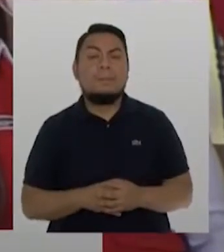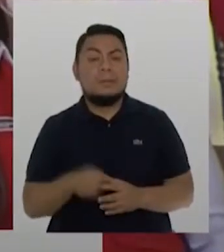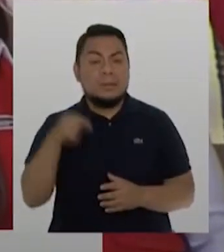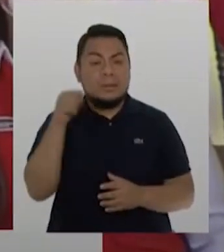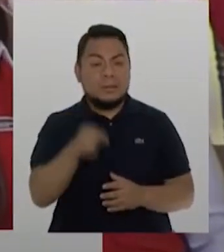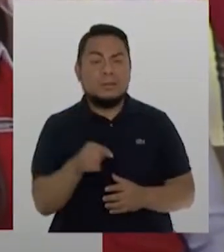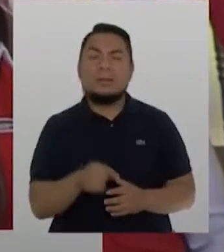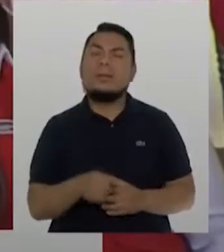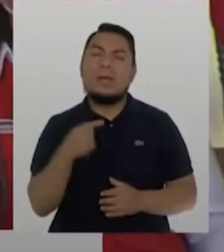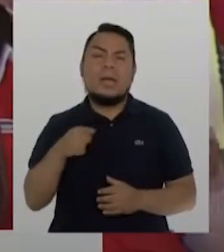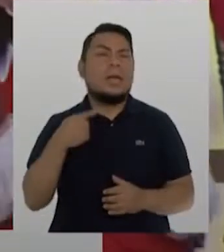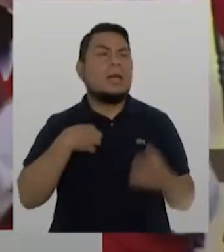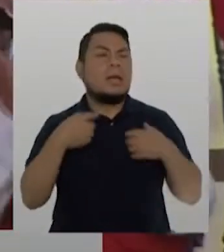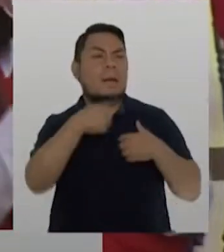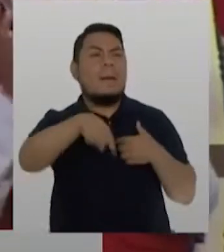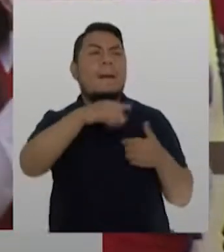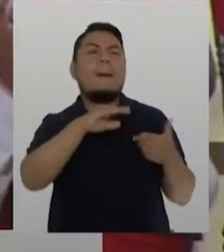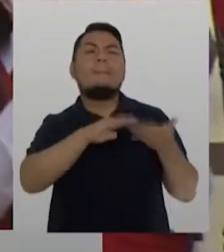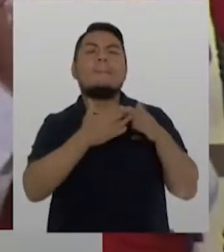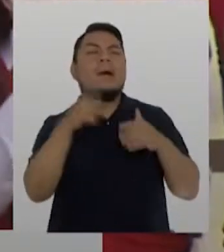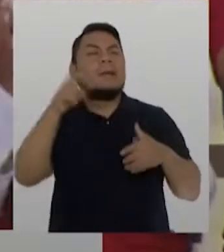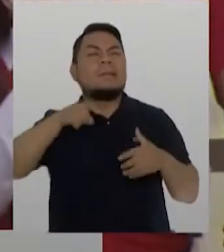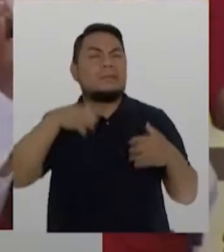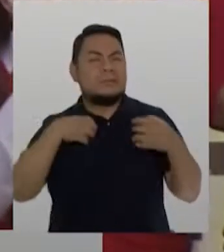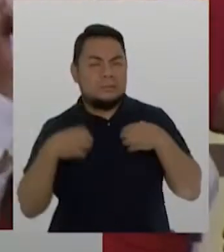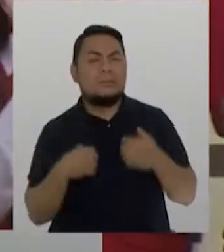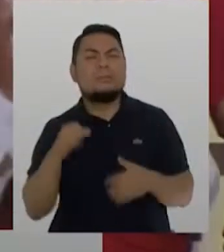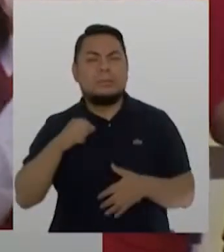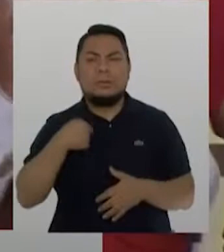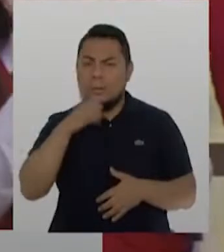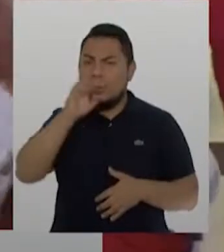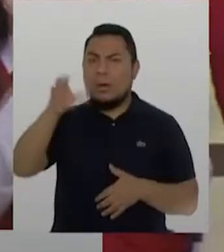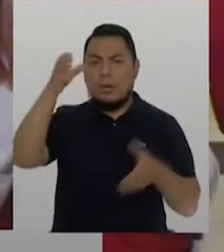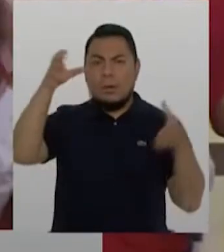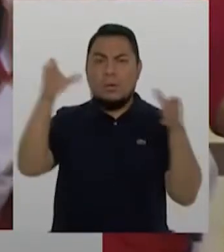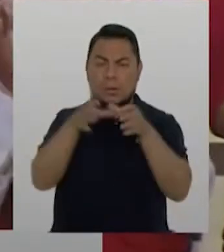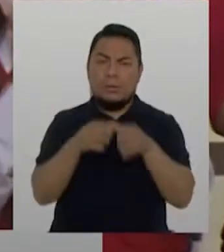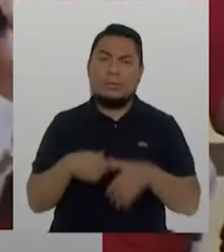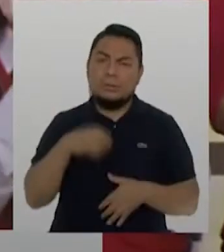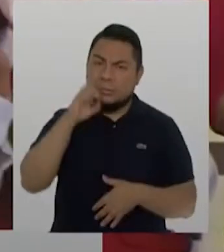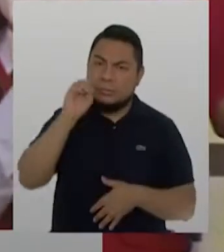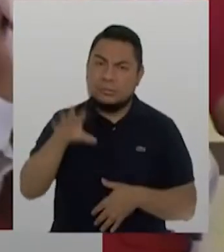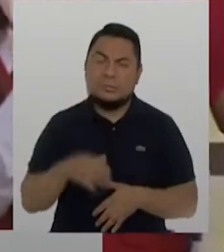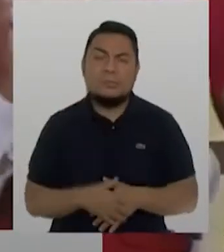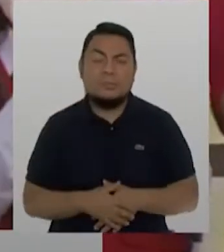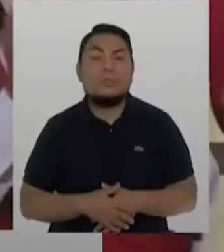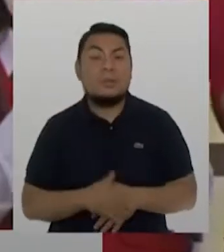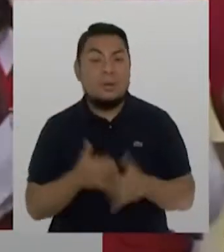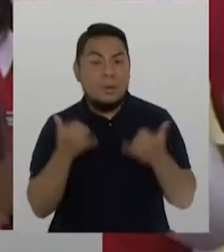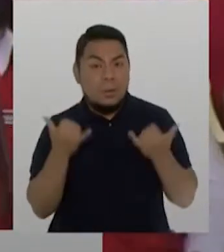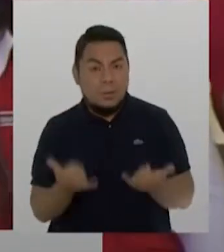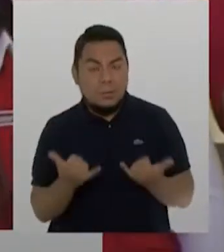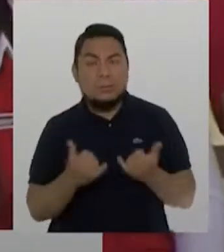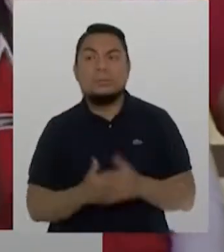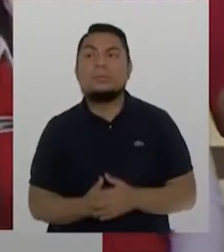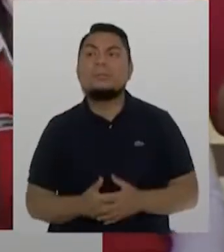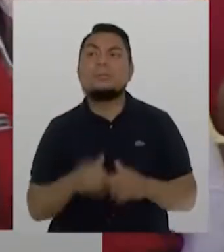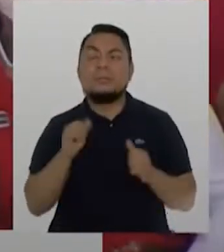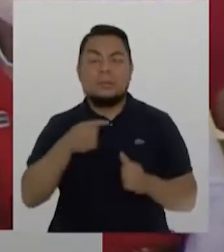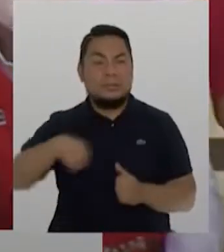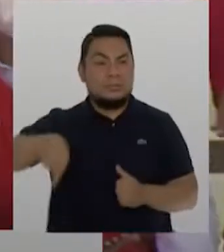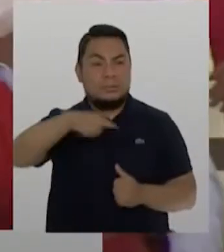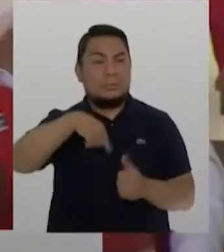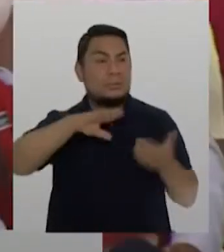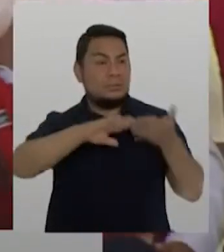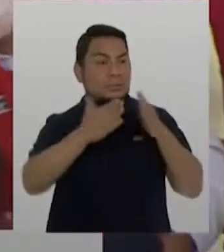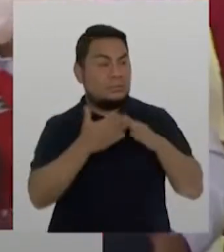un grito popular lo dijimos ante el congreso de la república y hoy esta instancia